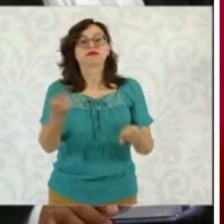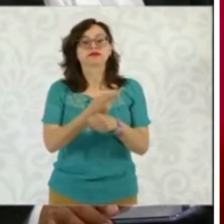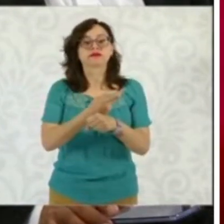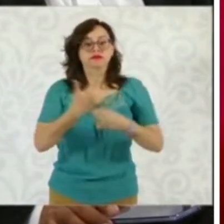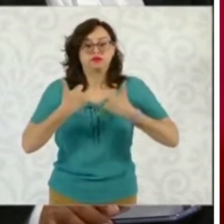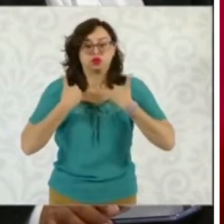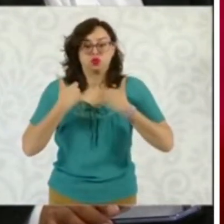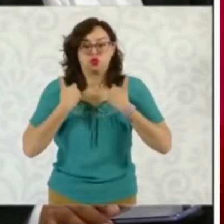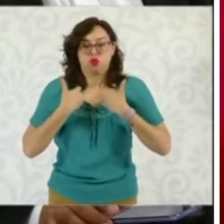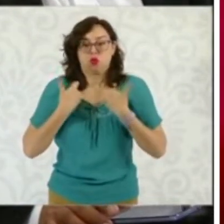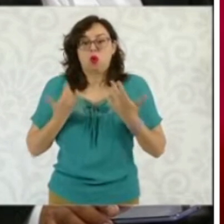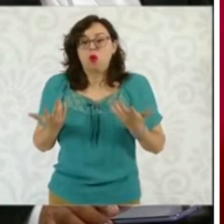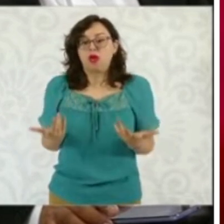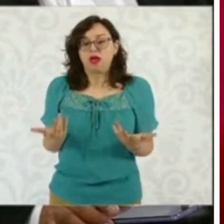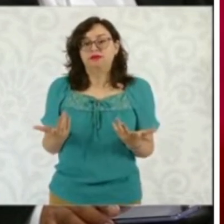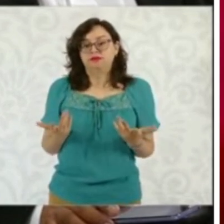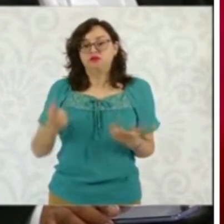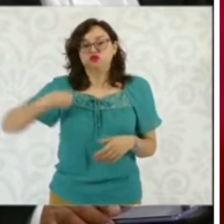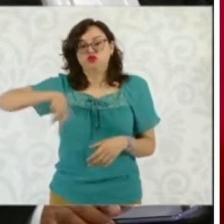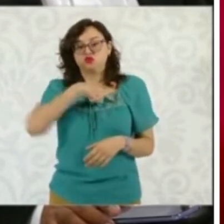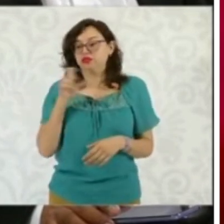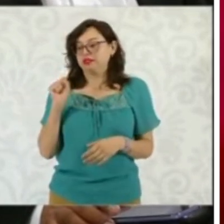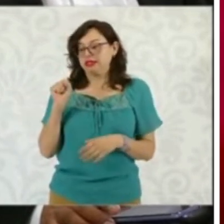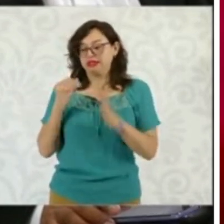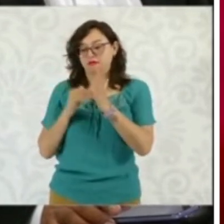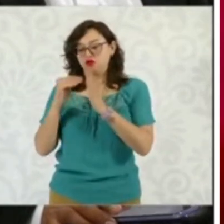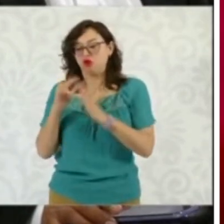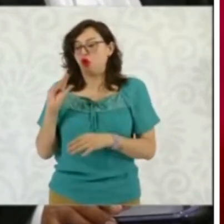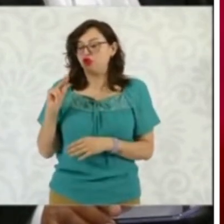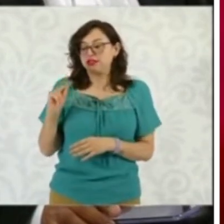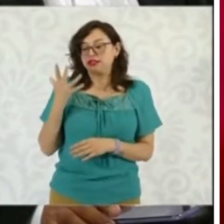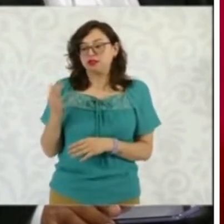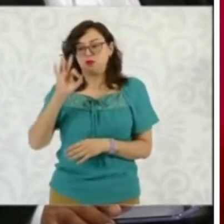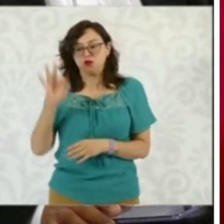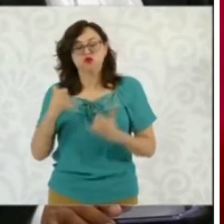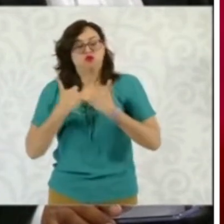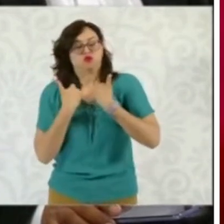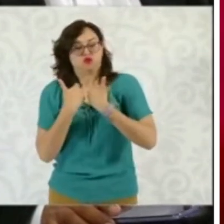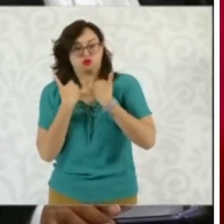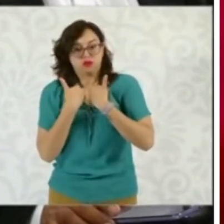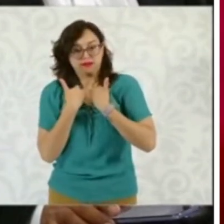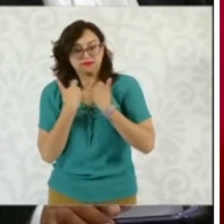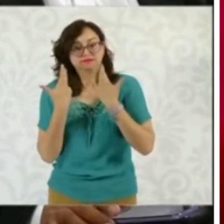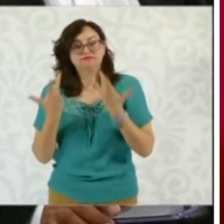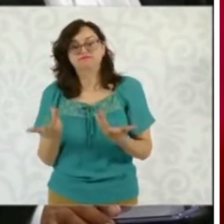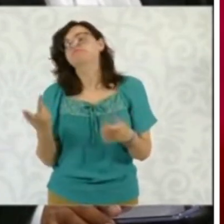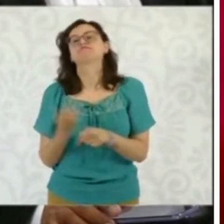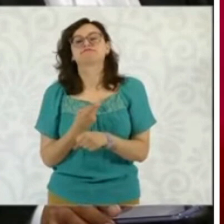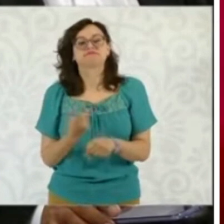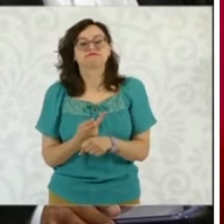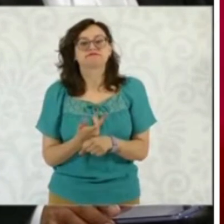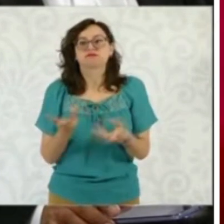para el que colaboro, pues somos 60 millones de usuarios y el 85% de ellos pues, son jóvenes. Entonces, tal vez, ¿cuáles serían